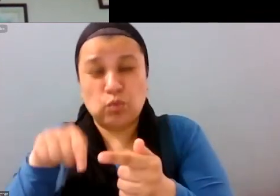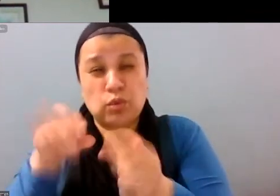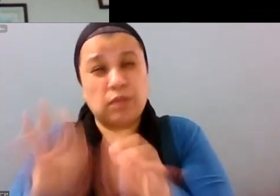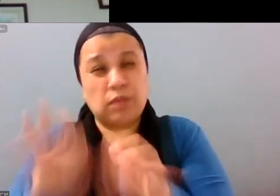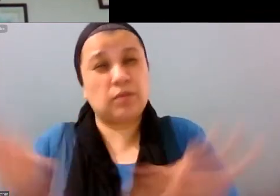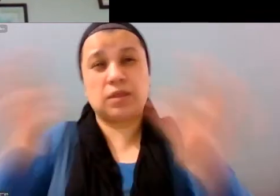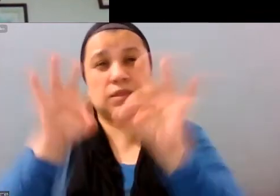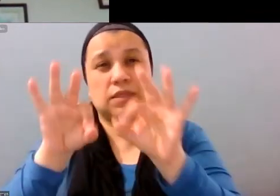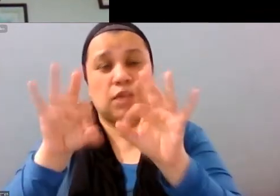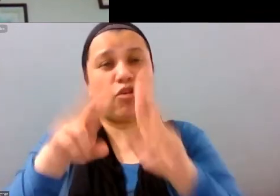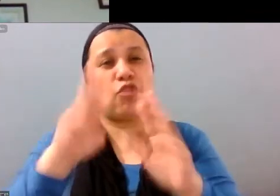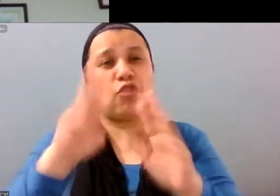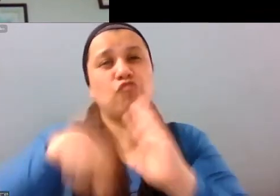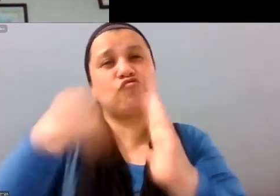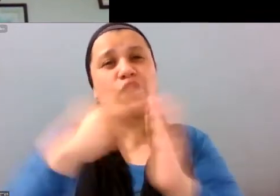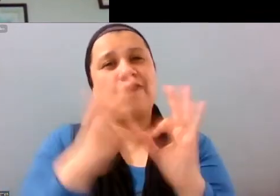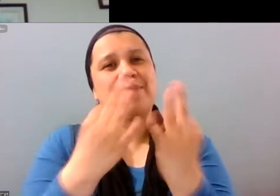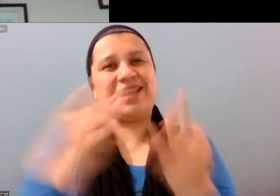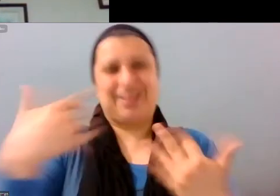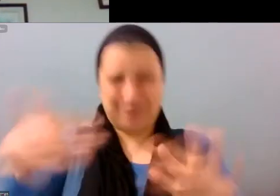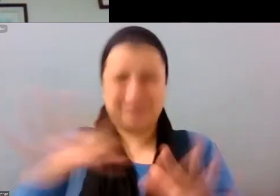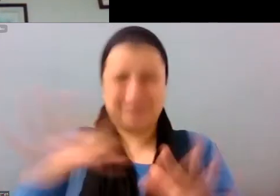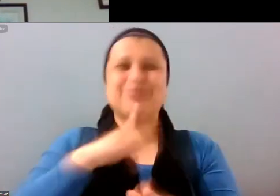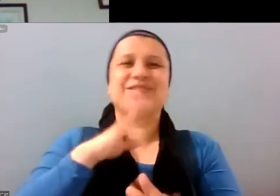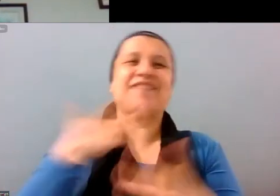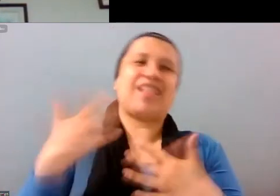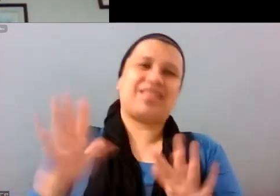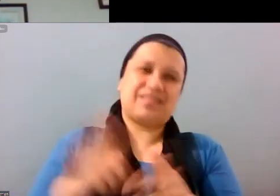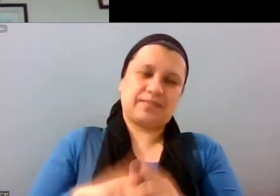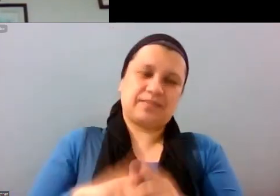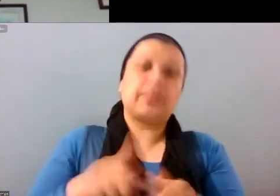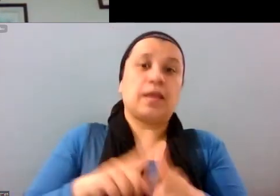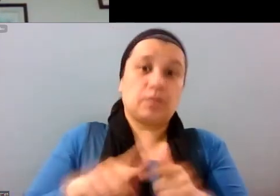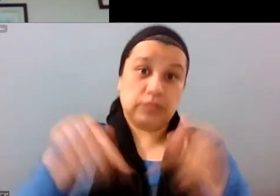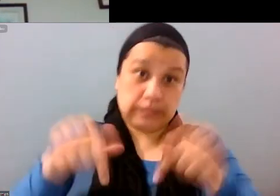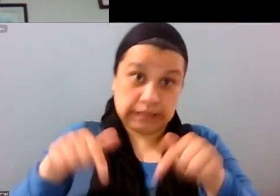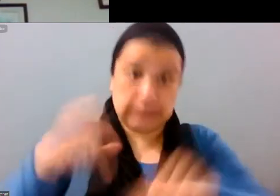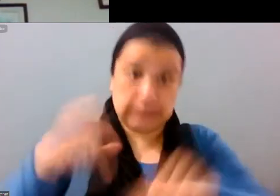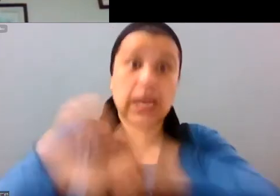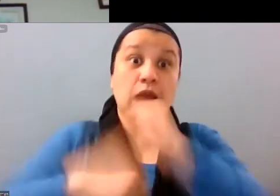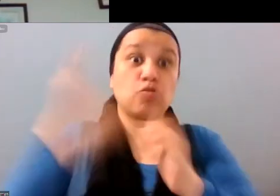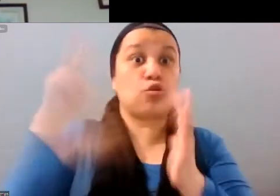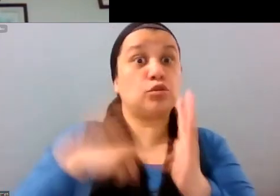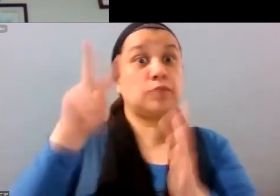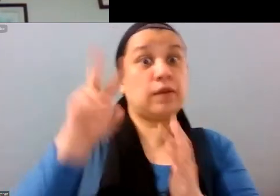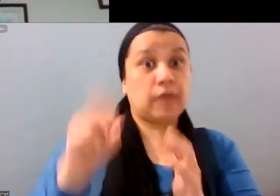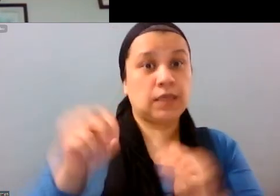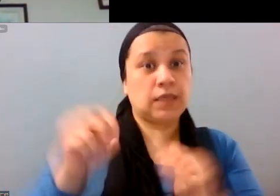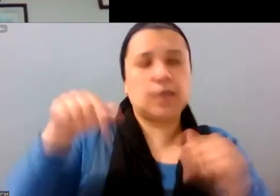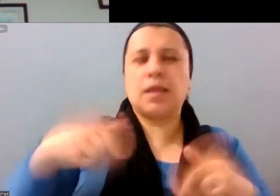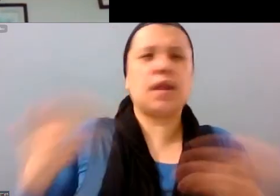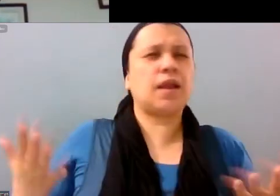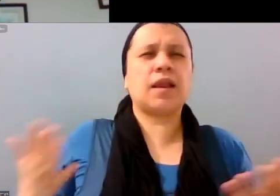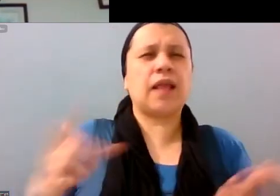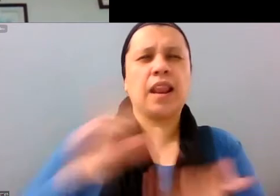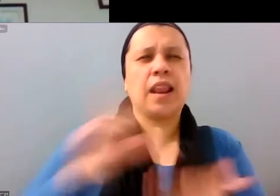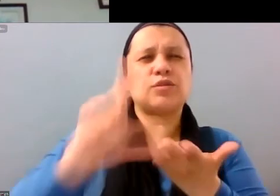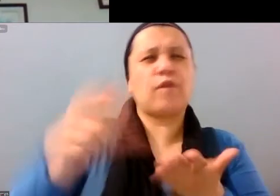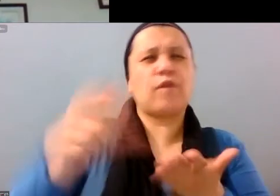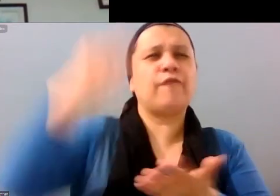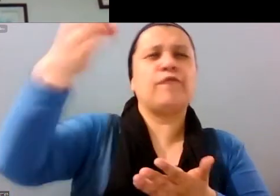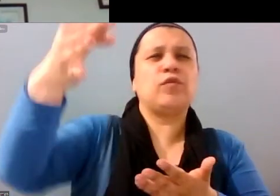familias como se ha mencionado en este conversatorio creo que este año 2020 debe de darnos como lección para el futuro que la